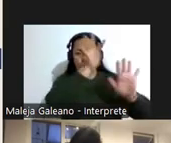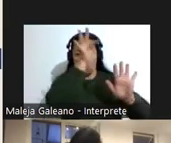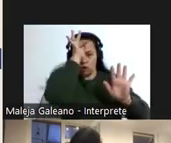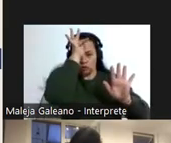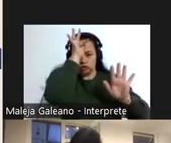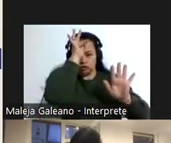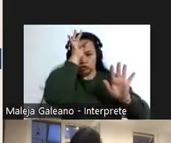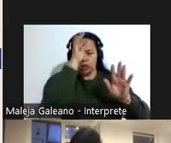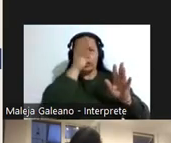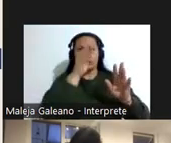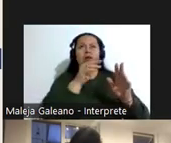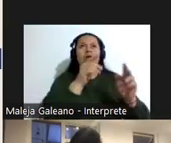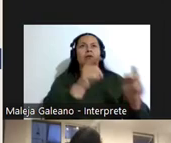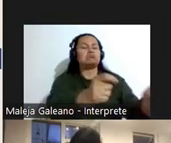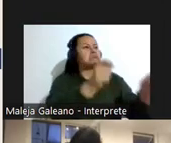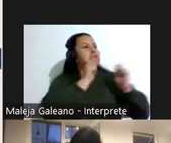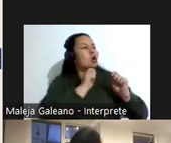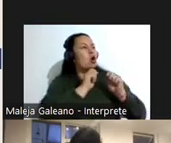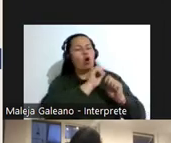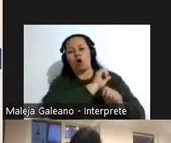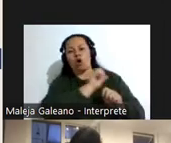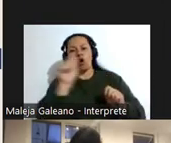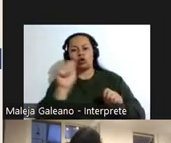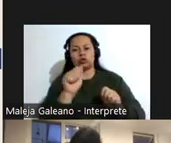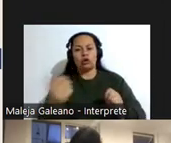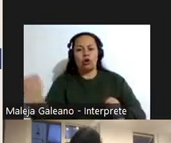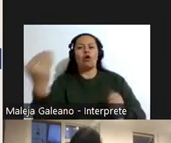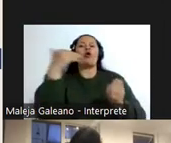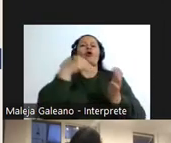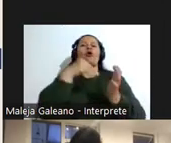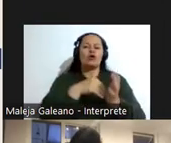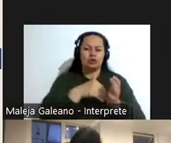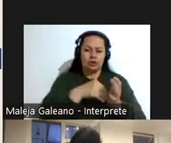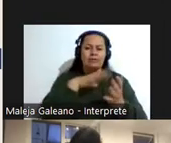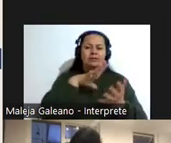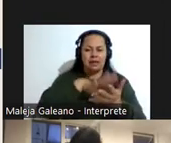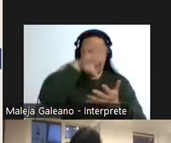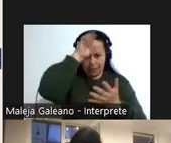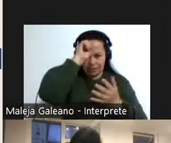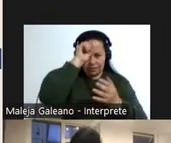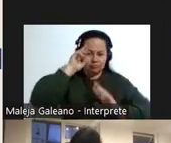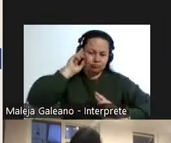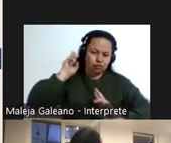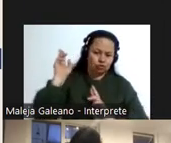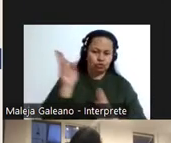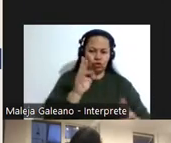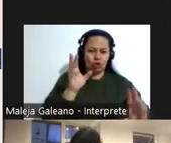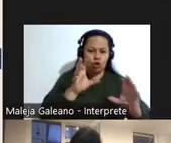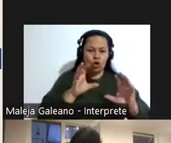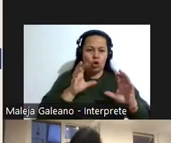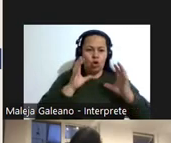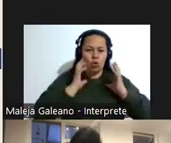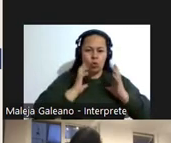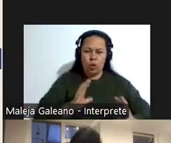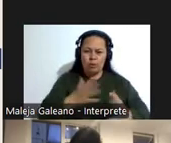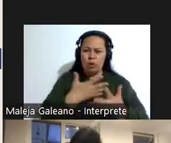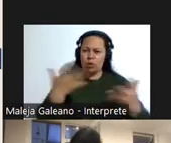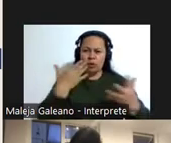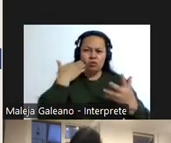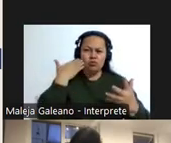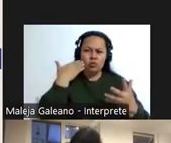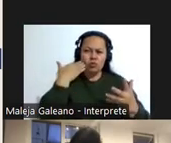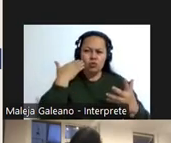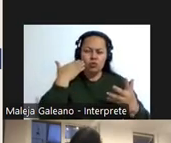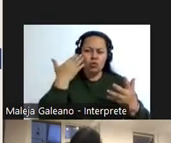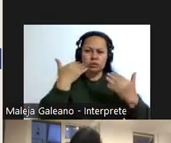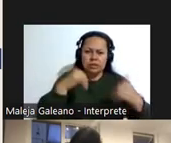haber recibido otro. Casi que me tocó volver a aprender a reconocer ese cuerpo cuando ya el cáncer se fue. Desde